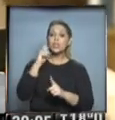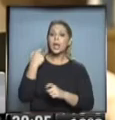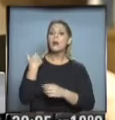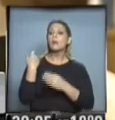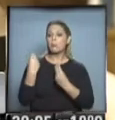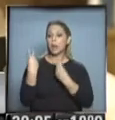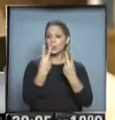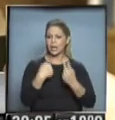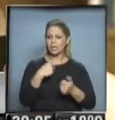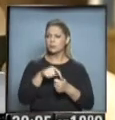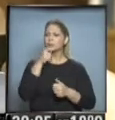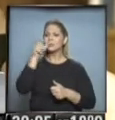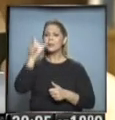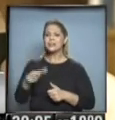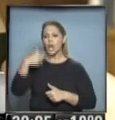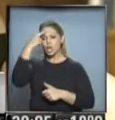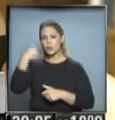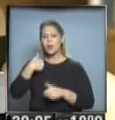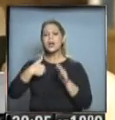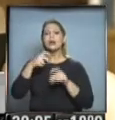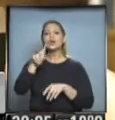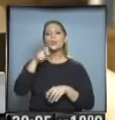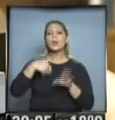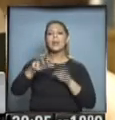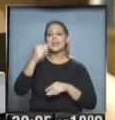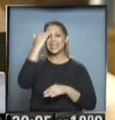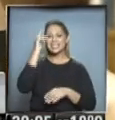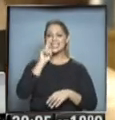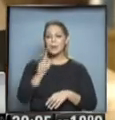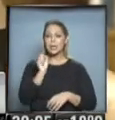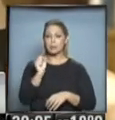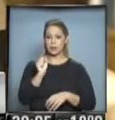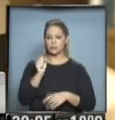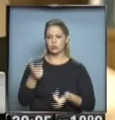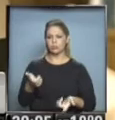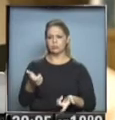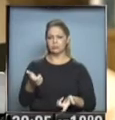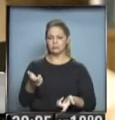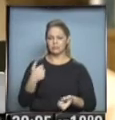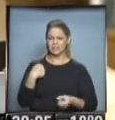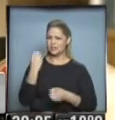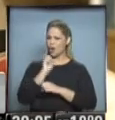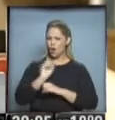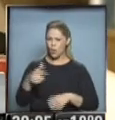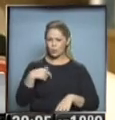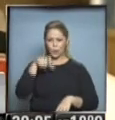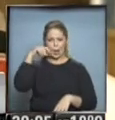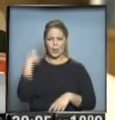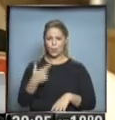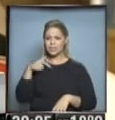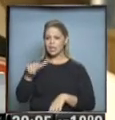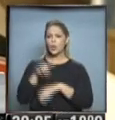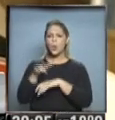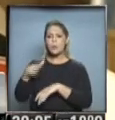promedio, un motorman hoy cobra más de 15 mil pesos de bolsillo. Por eso realmente es una vergüenza que afecten a miles y